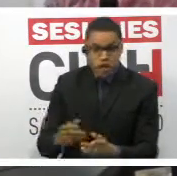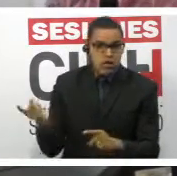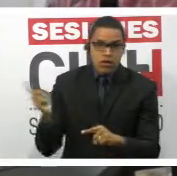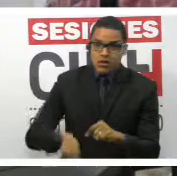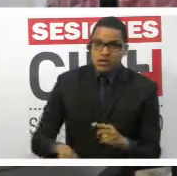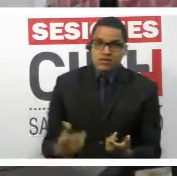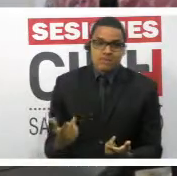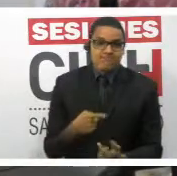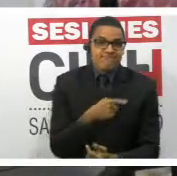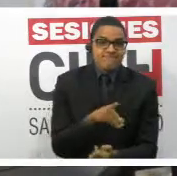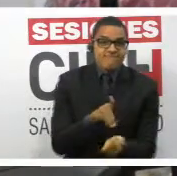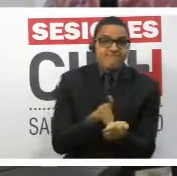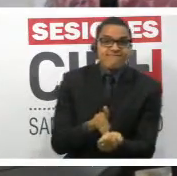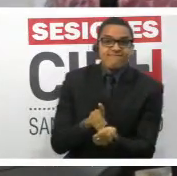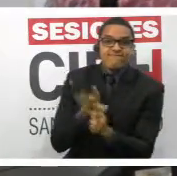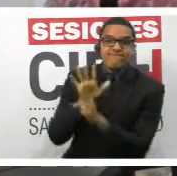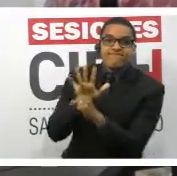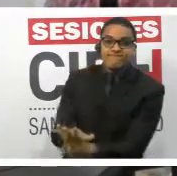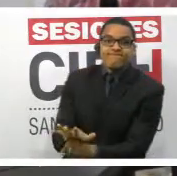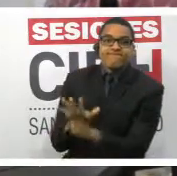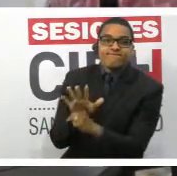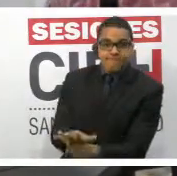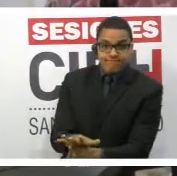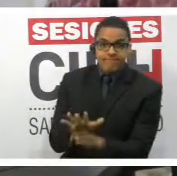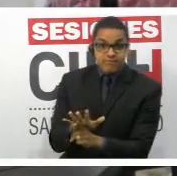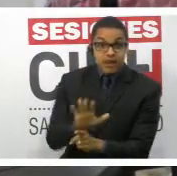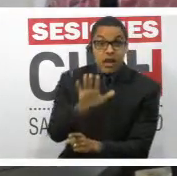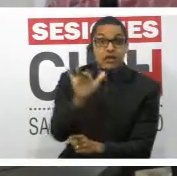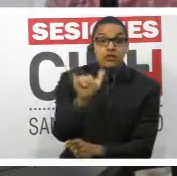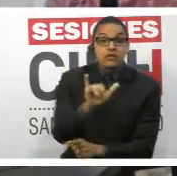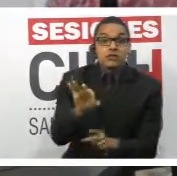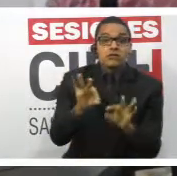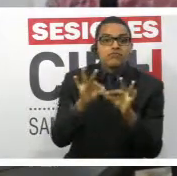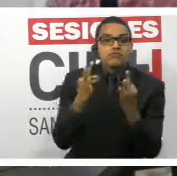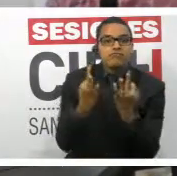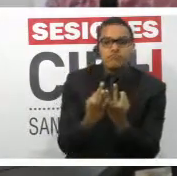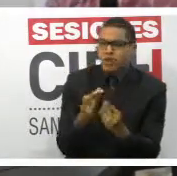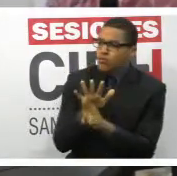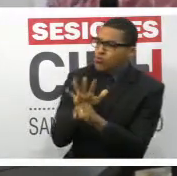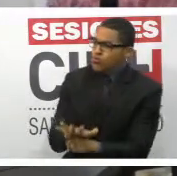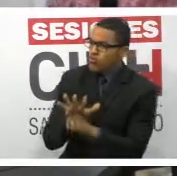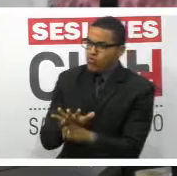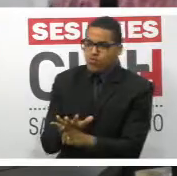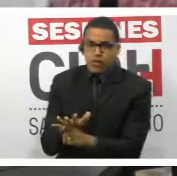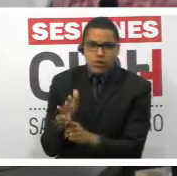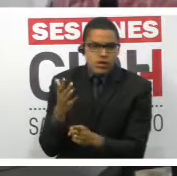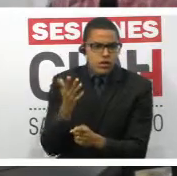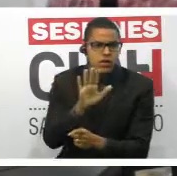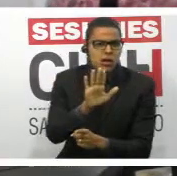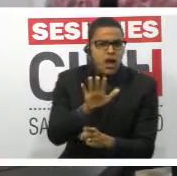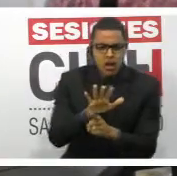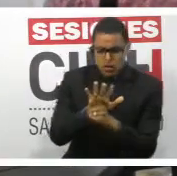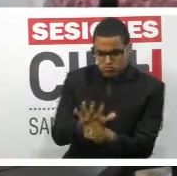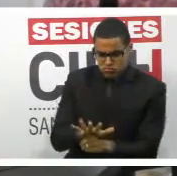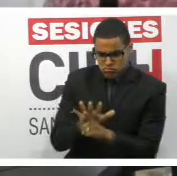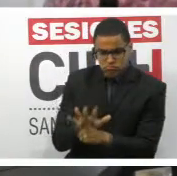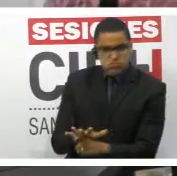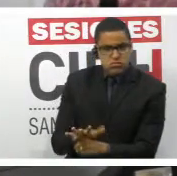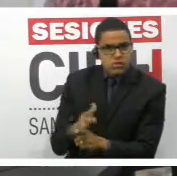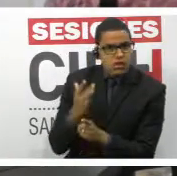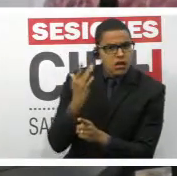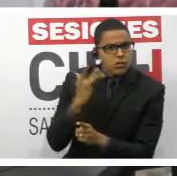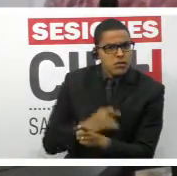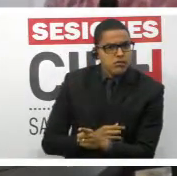insiste incide también la familia por la falta de conocimiento y es una violación a su derecho